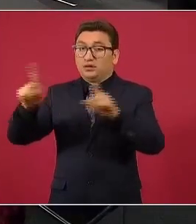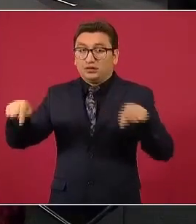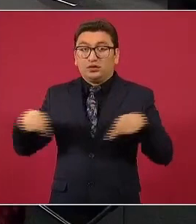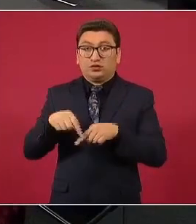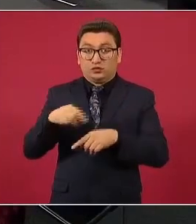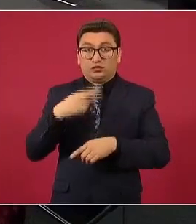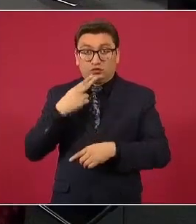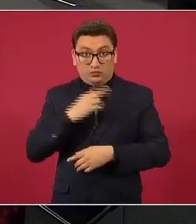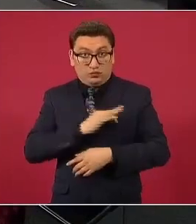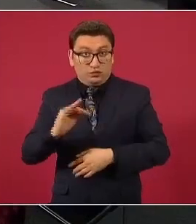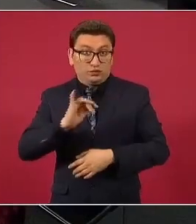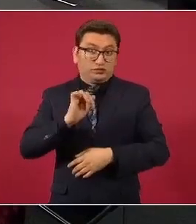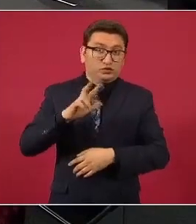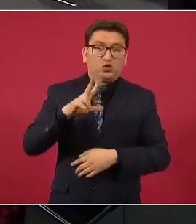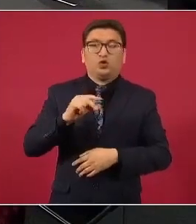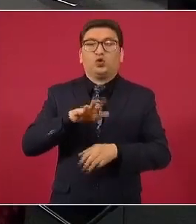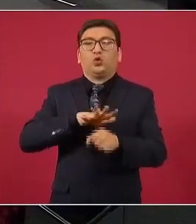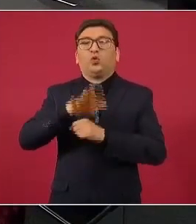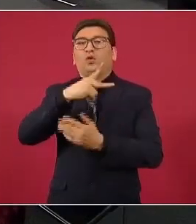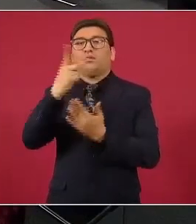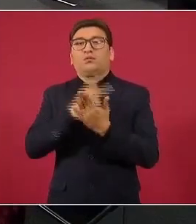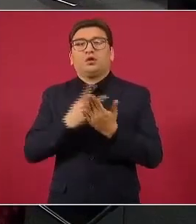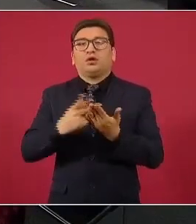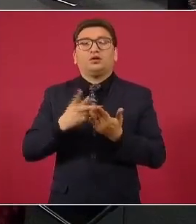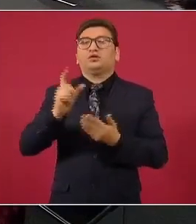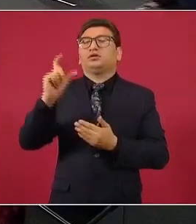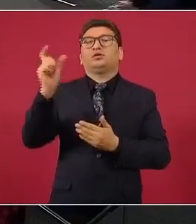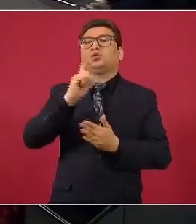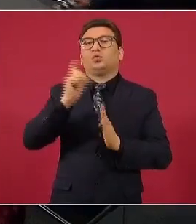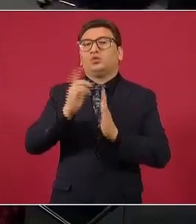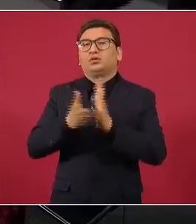utilizar para eso, y qué planes tienen, y cuándo